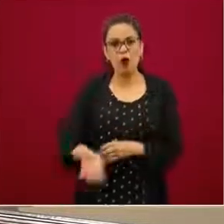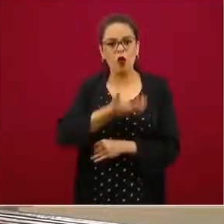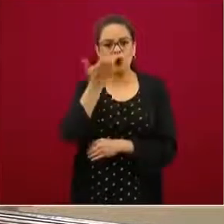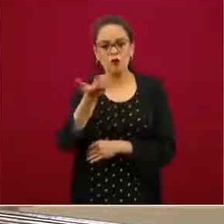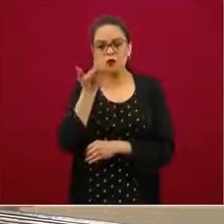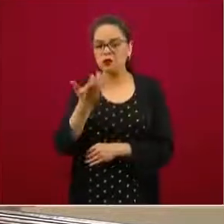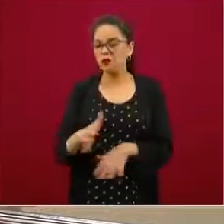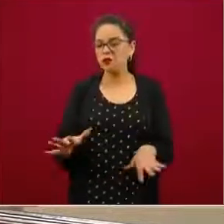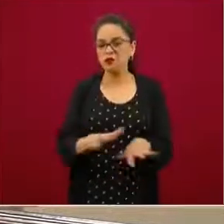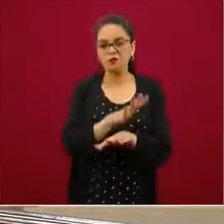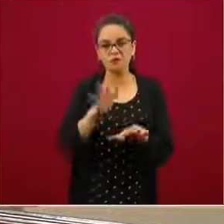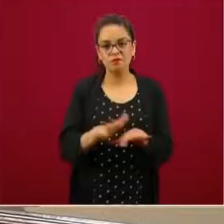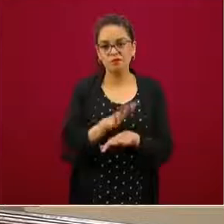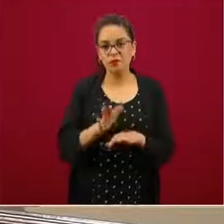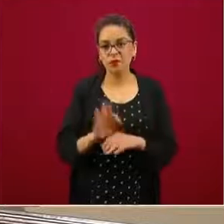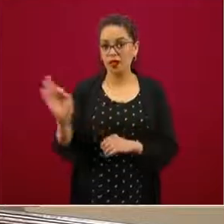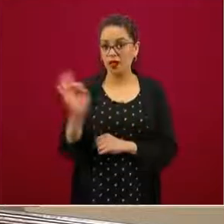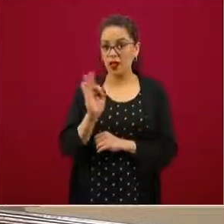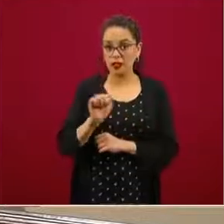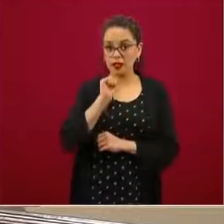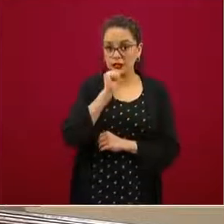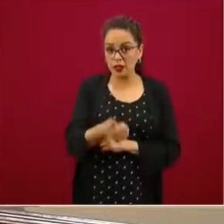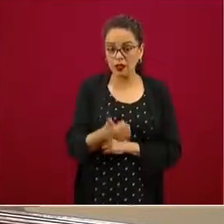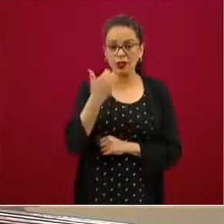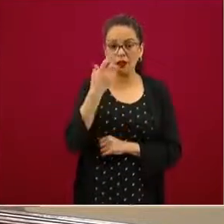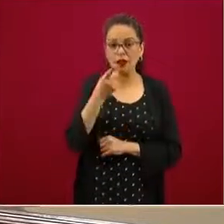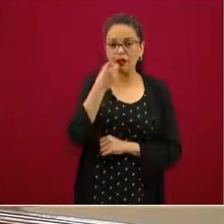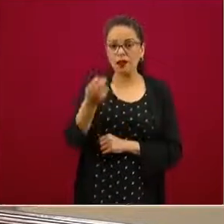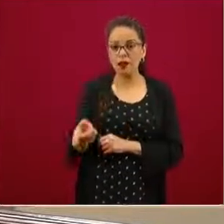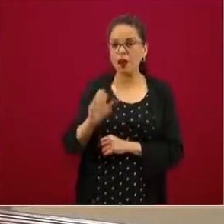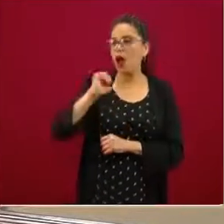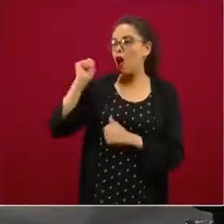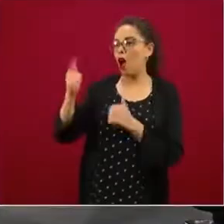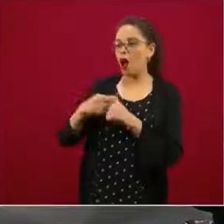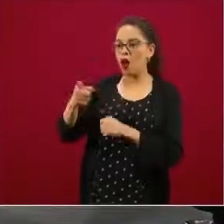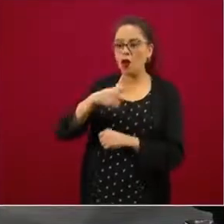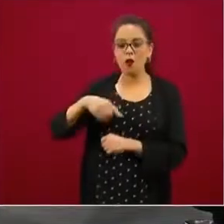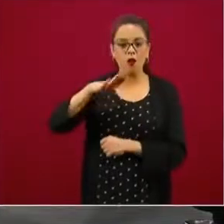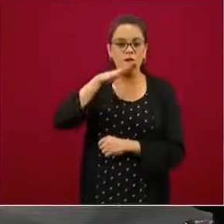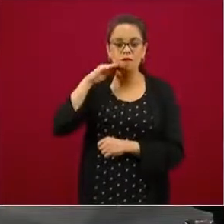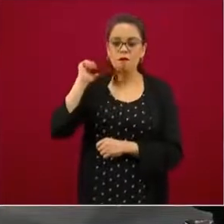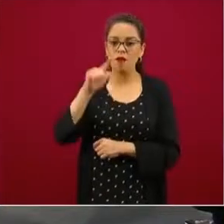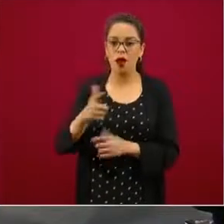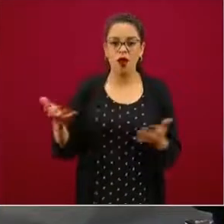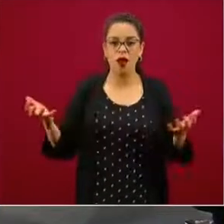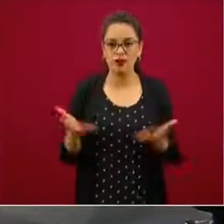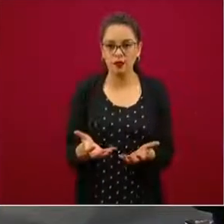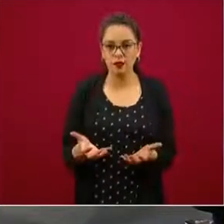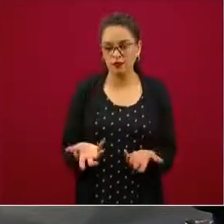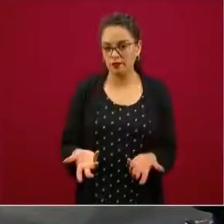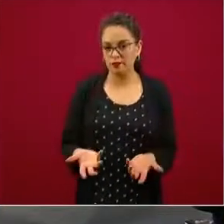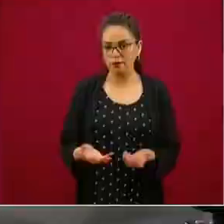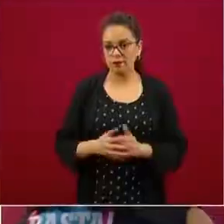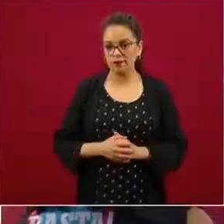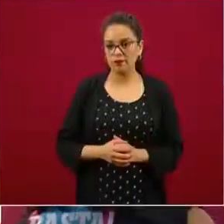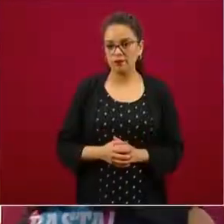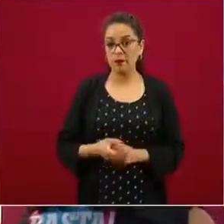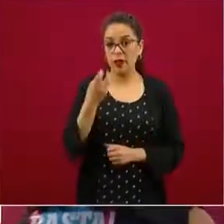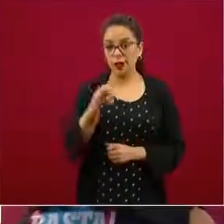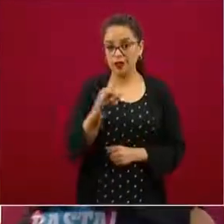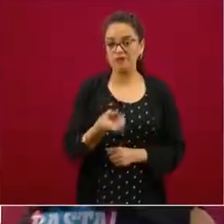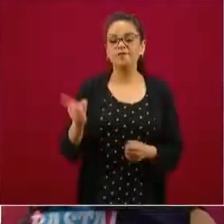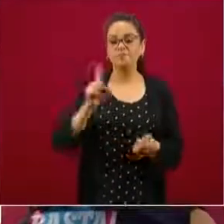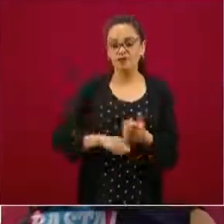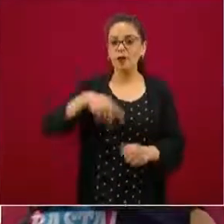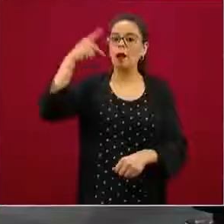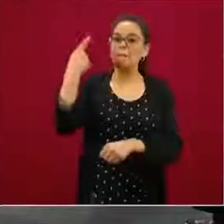Si no han cambiado, es que algo estamos haciendo mal. Si no han cambiado, es que eso que estemos haciendo mal es un riesgo para